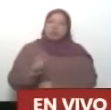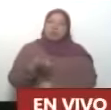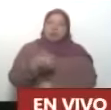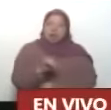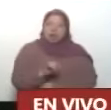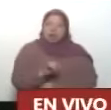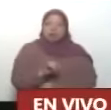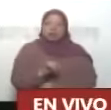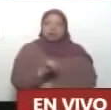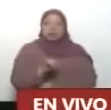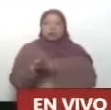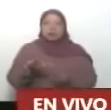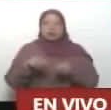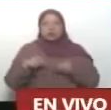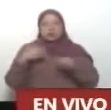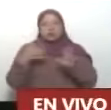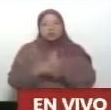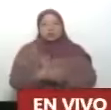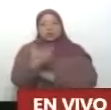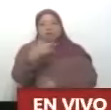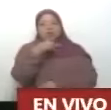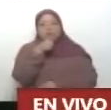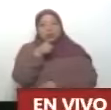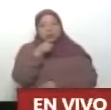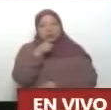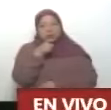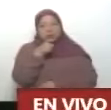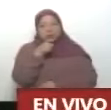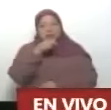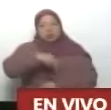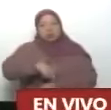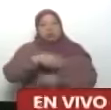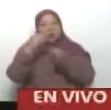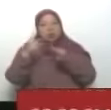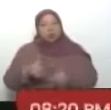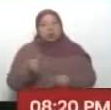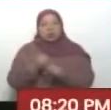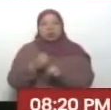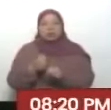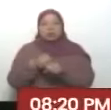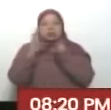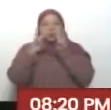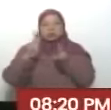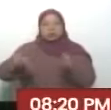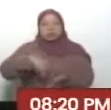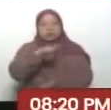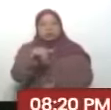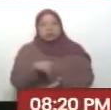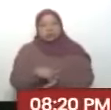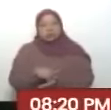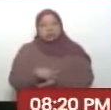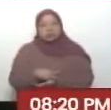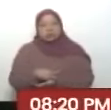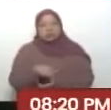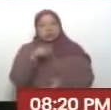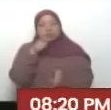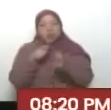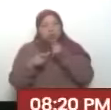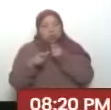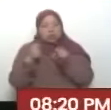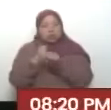tenemos sobre las cinco preguntas que hoy conforman una visión nacional